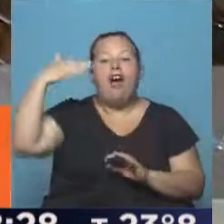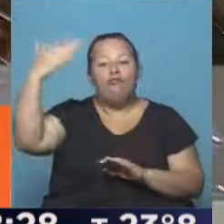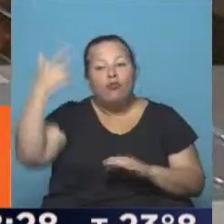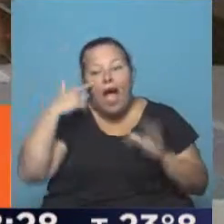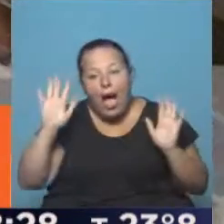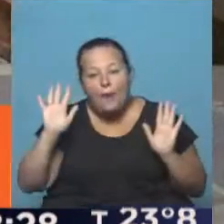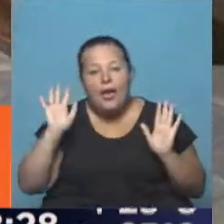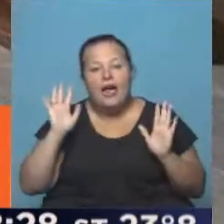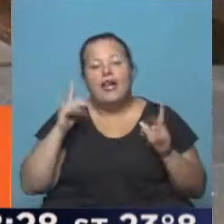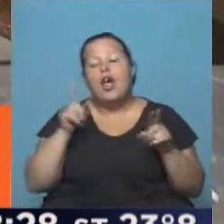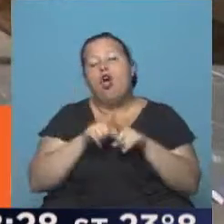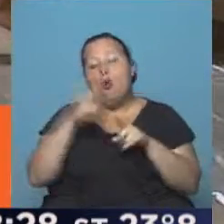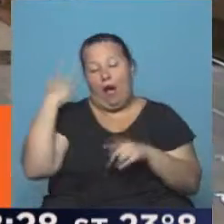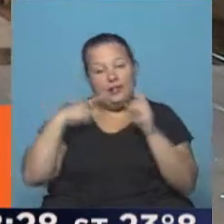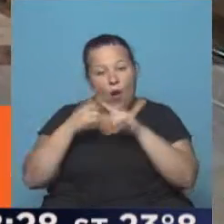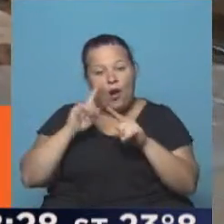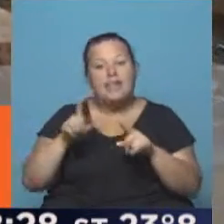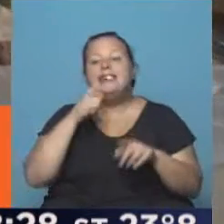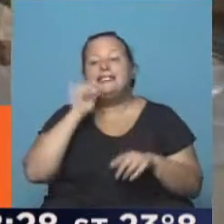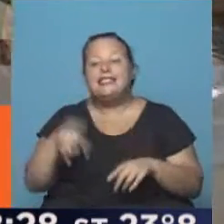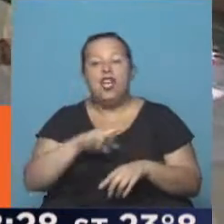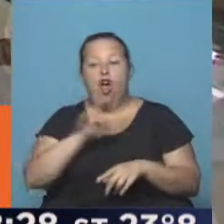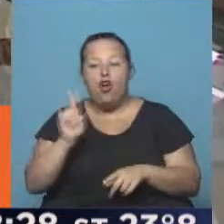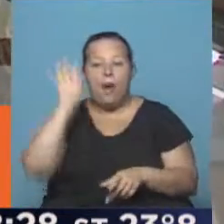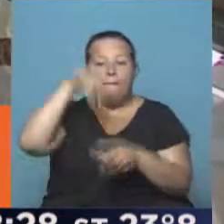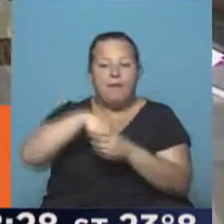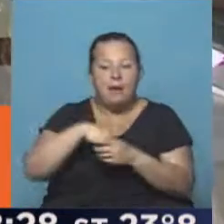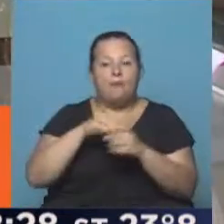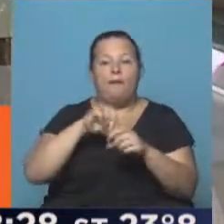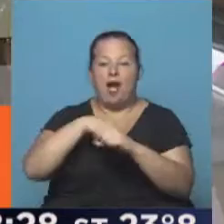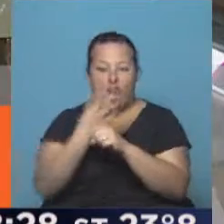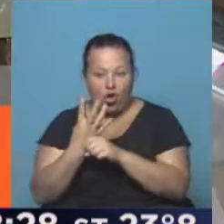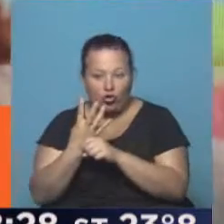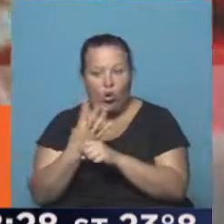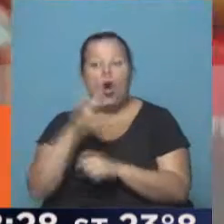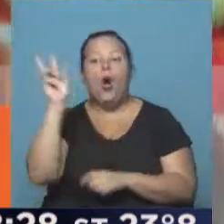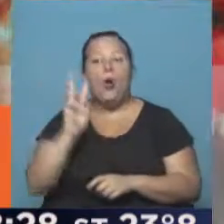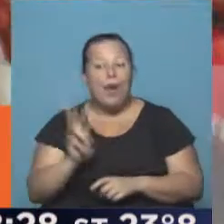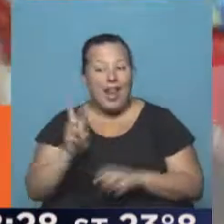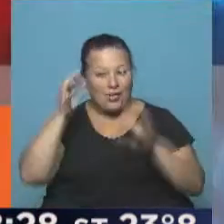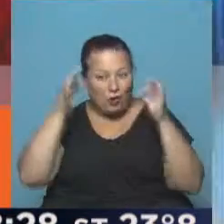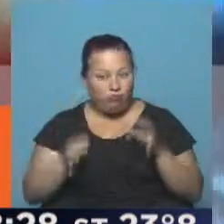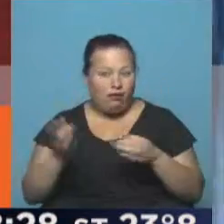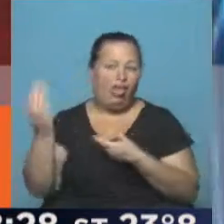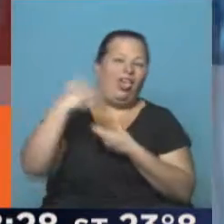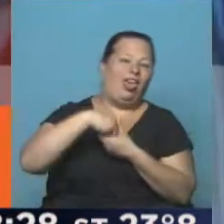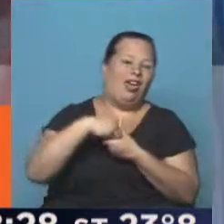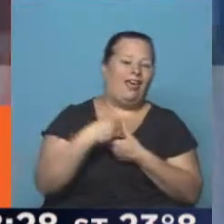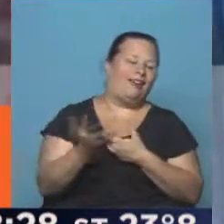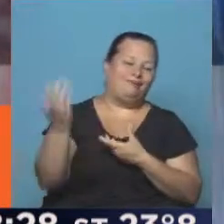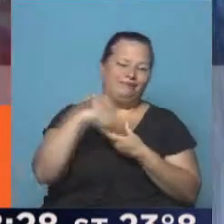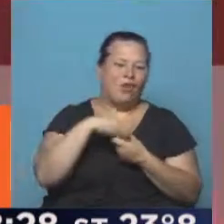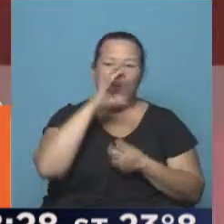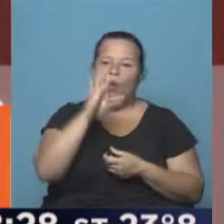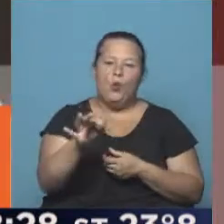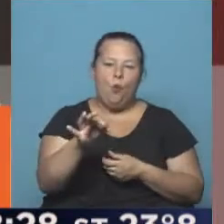ver, como se ha previsto, si es o no miembro pleno del bloque. Venezuela en realidad entró por la ventana y